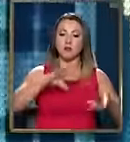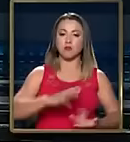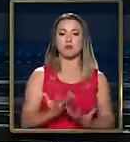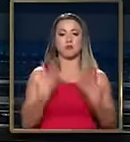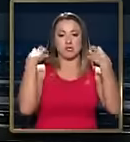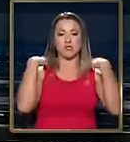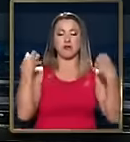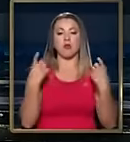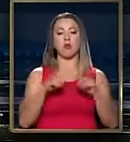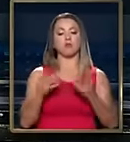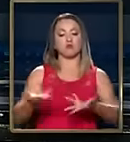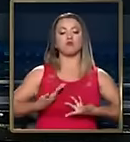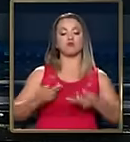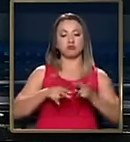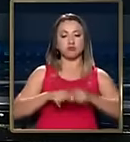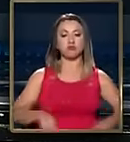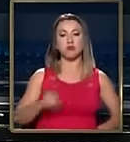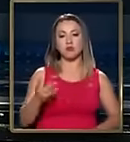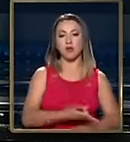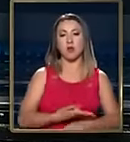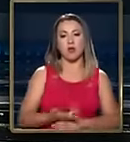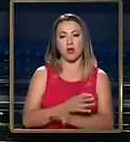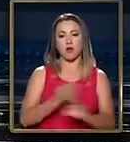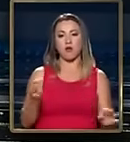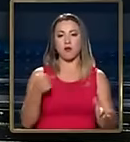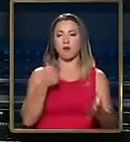nos da tranquilidad, porque esa hueá no iba a llegar nunca.